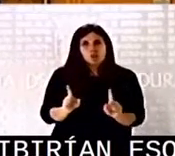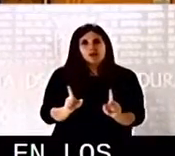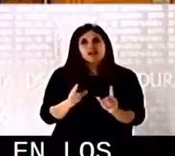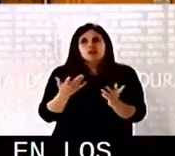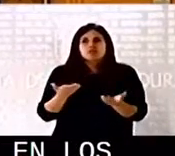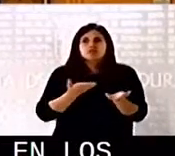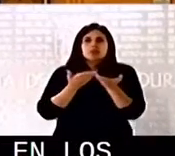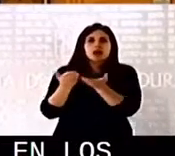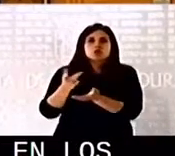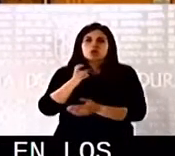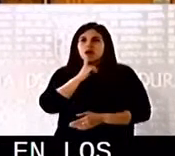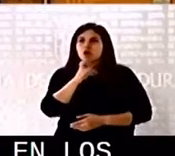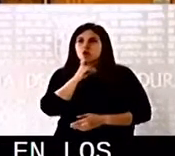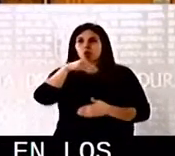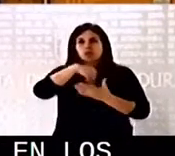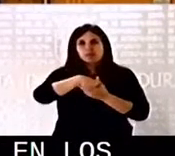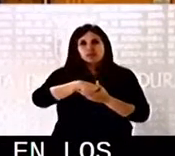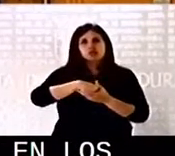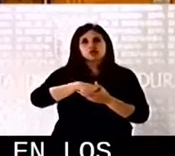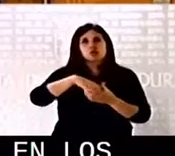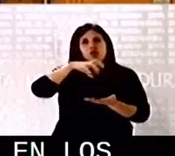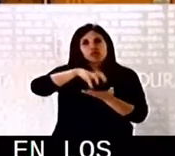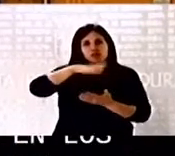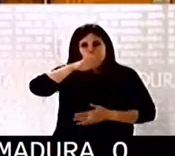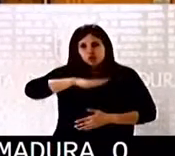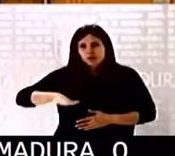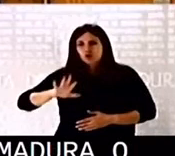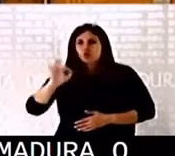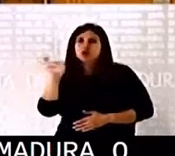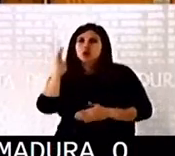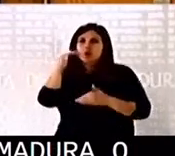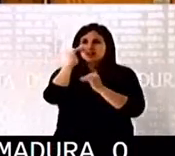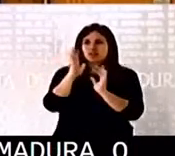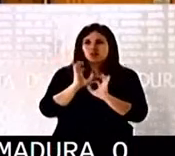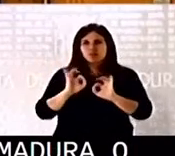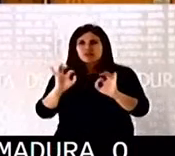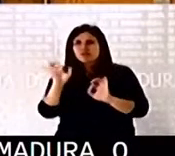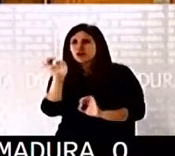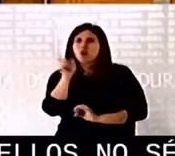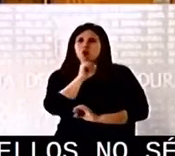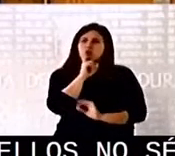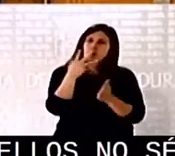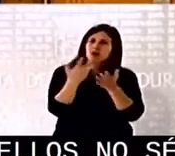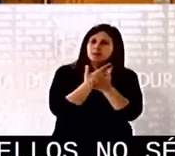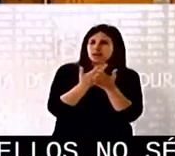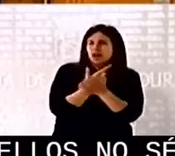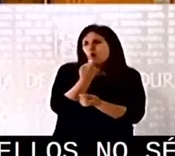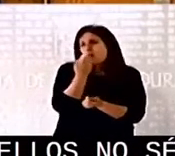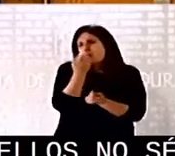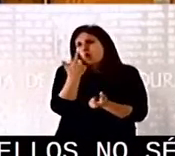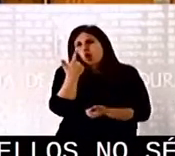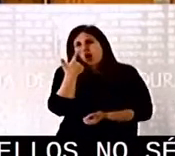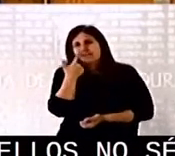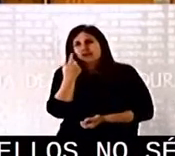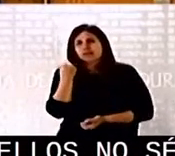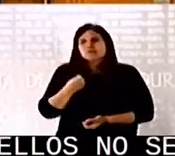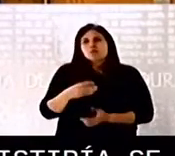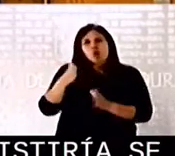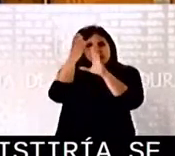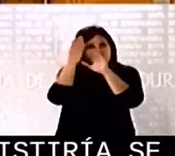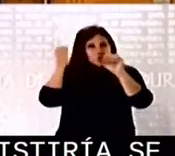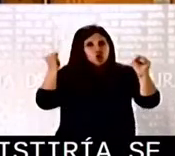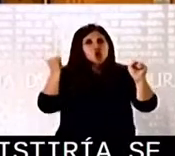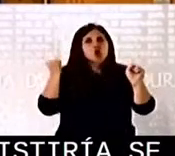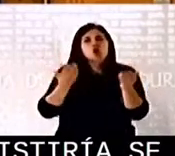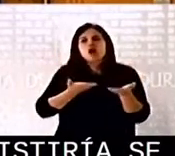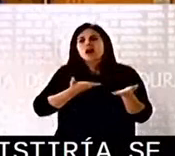menores de la Junta de Extremadura o habría alguna atención específica para ellos. No sé, que nos explique un poquito en qué consistiría ese protocolo de